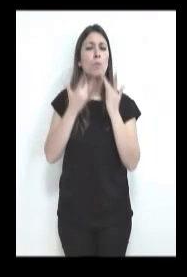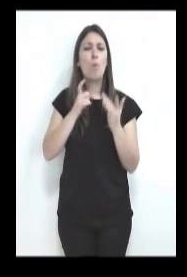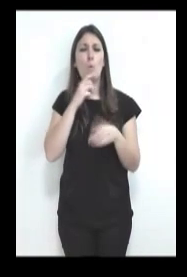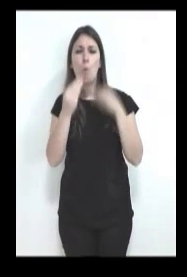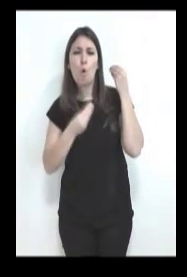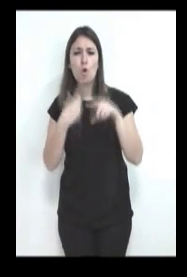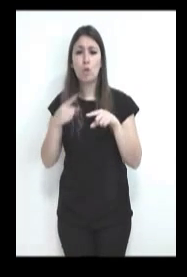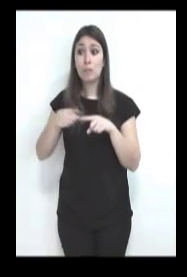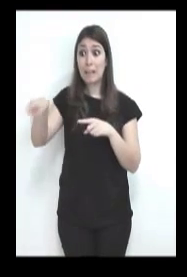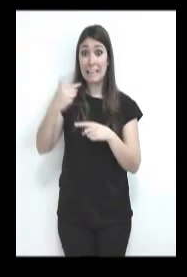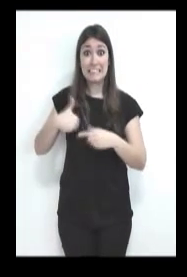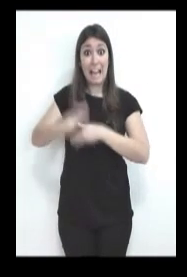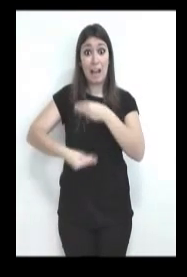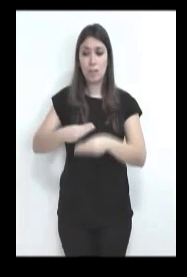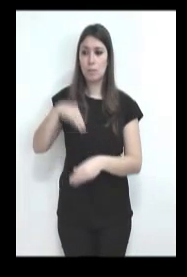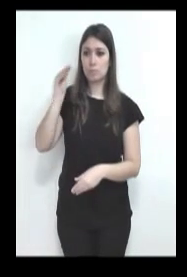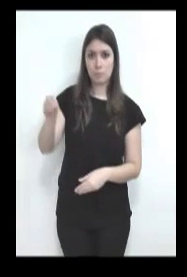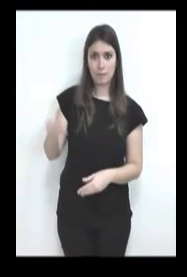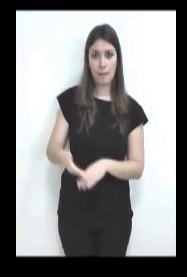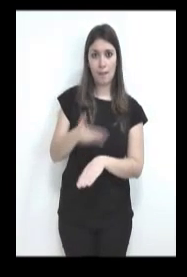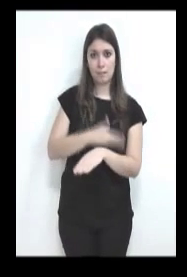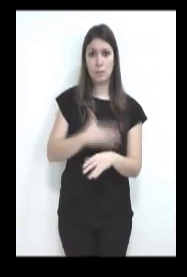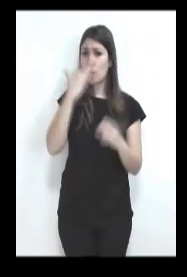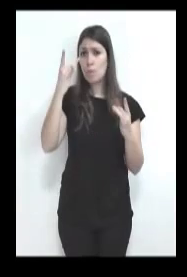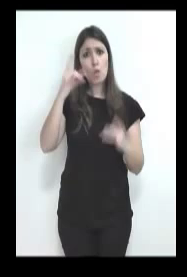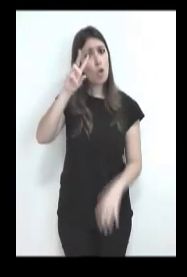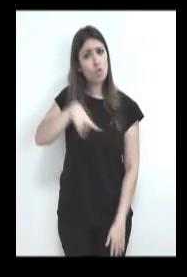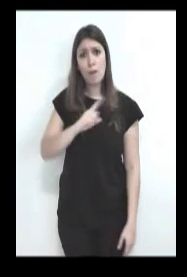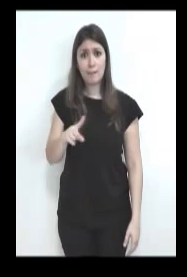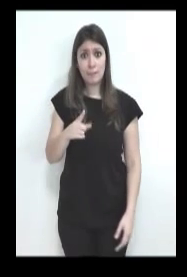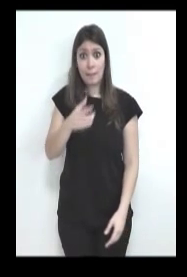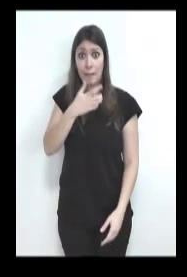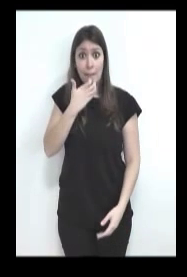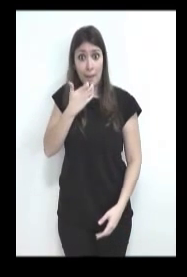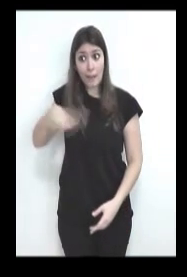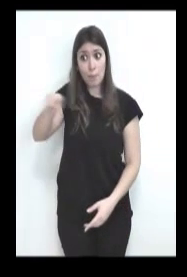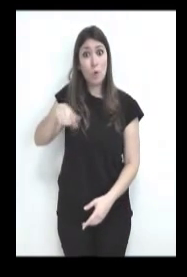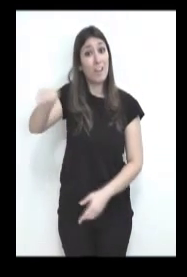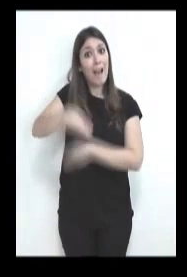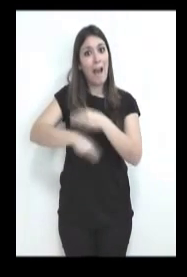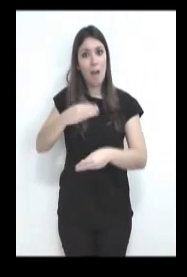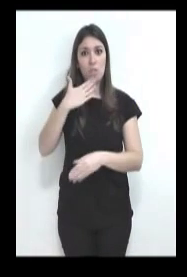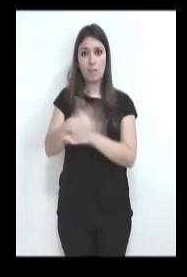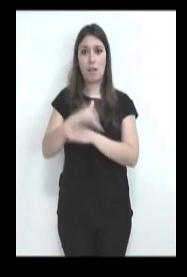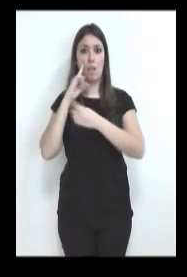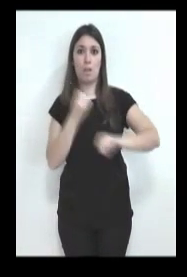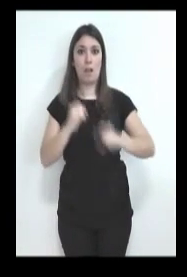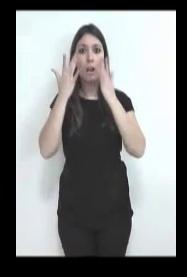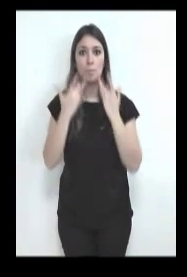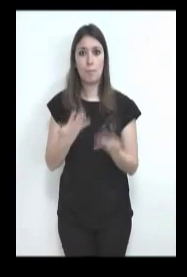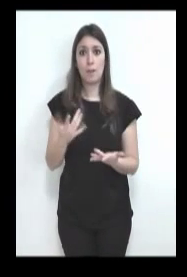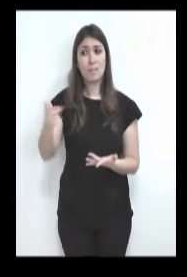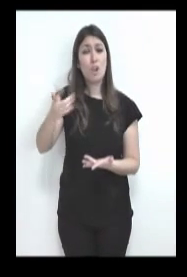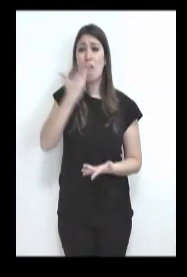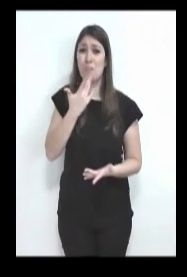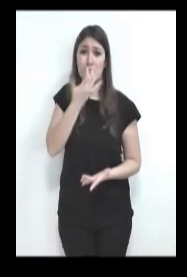pues es un ejemplo muy simplón, pero no es baladí. No es baladí, porque esos señores son los que tienen que limpiar la calle. Entonces saben